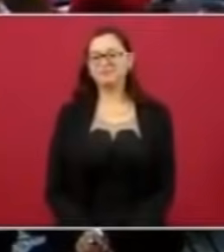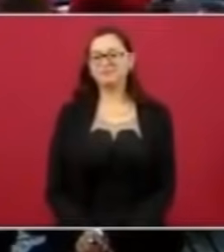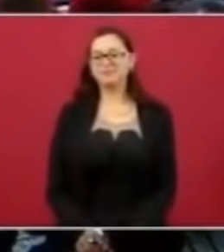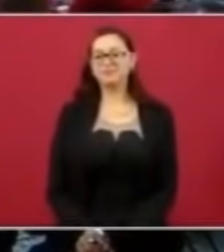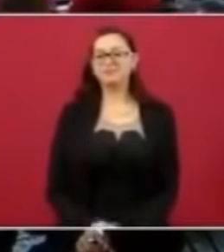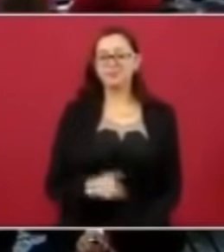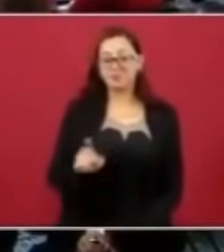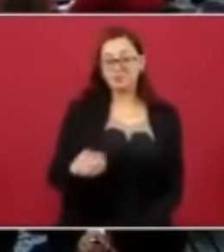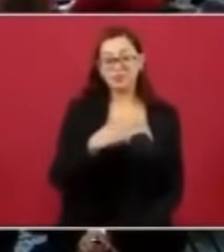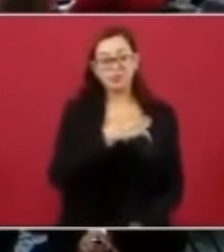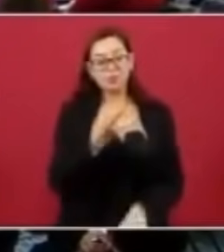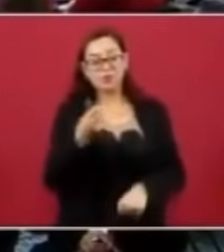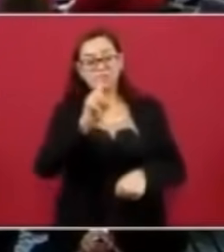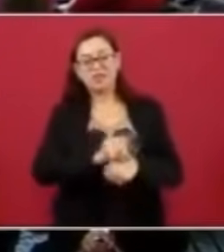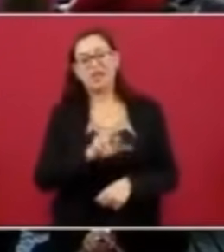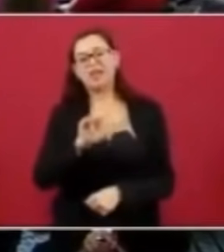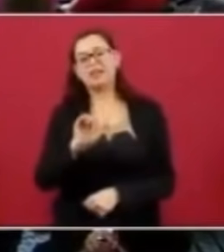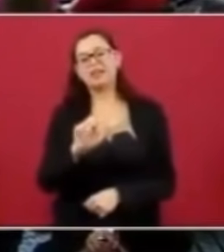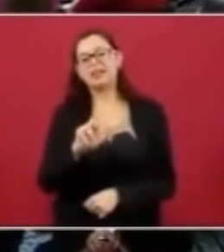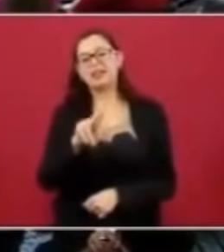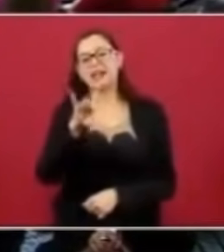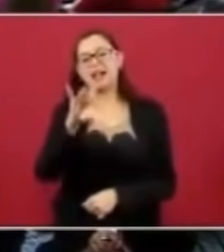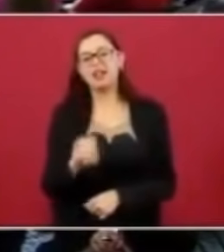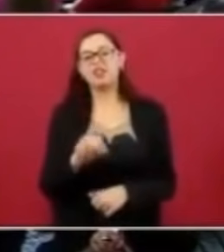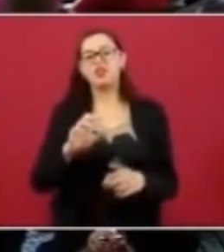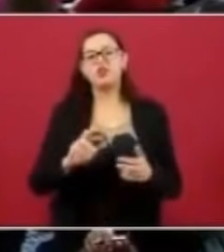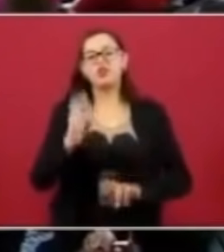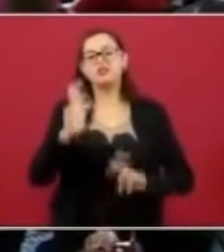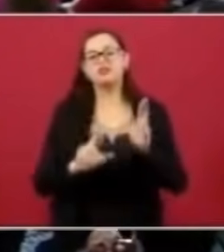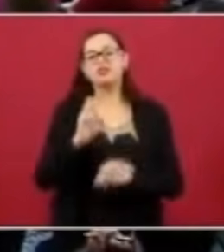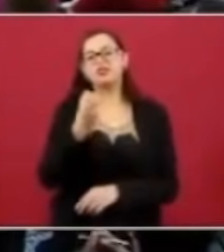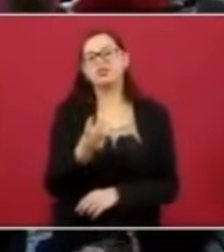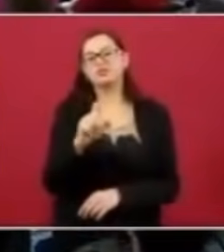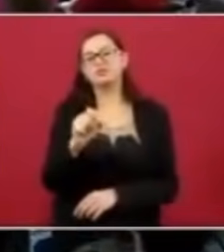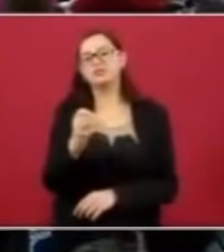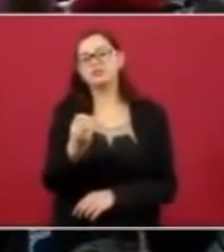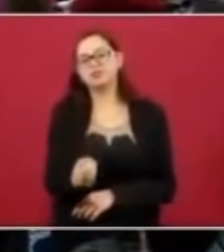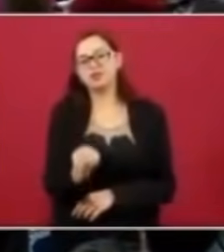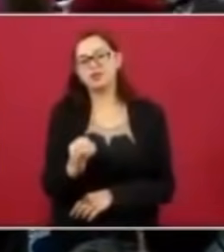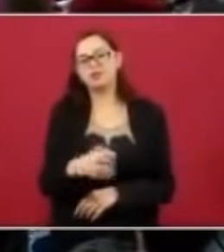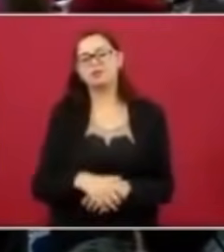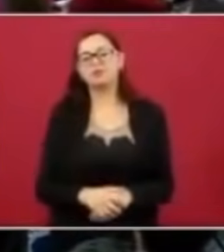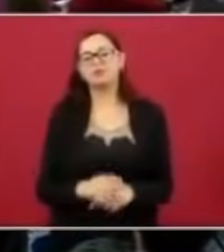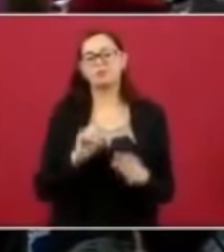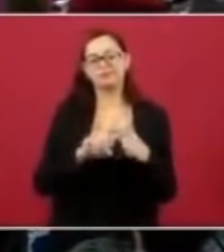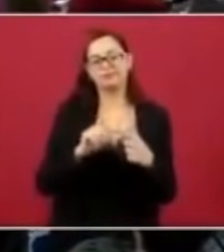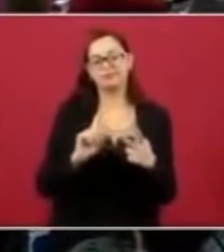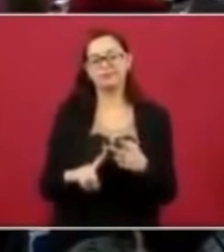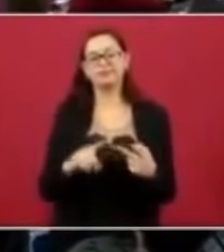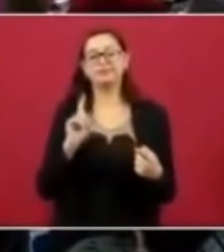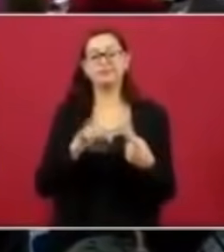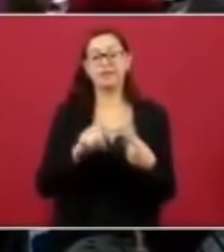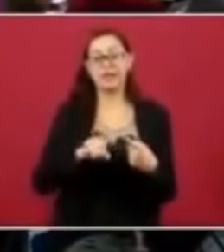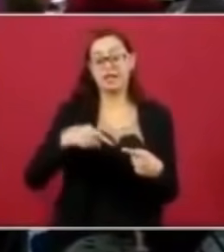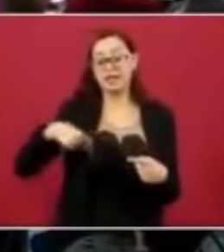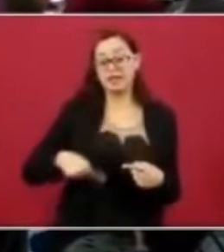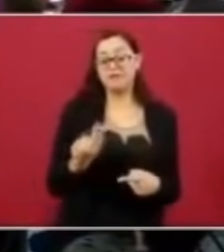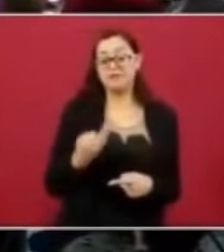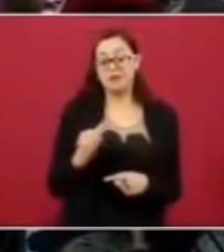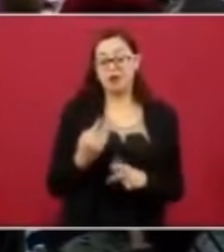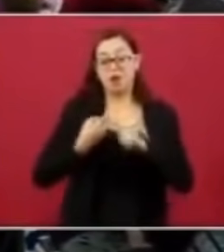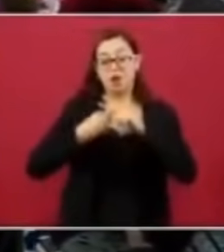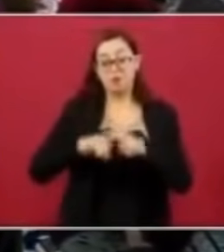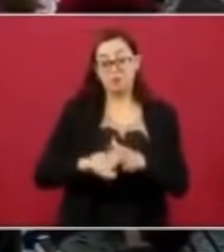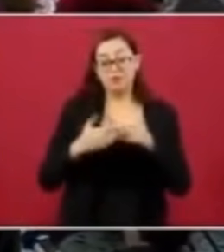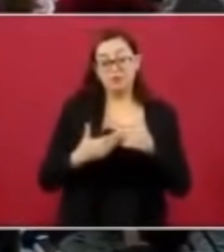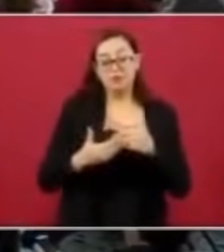Buenos días, señor presidente. Ricardo García, de Revolución 3.0. Dos temas. A principios de este mes, nuestro